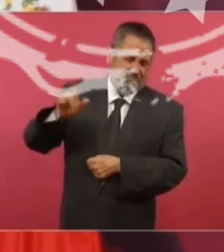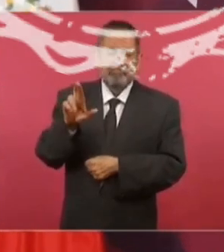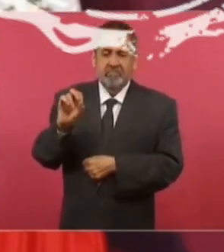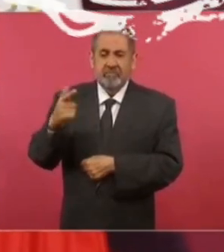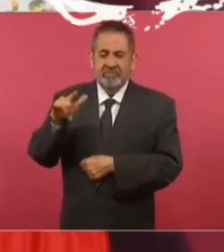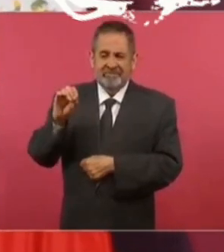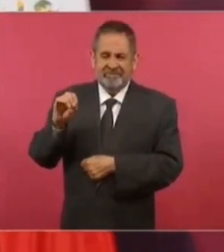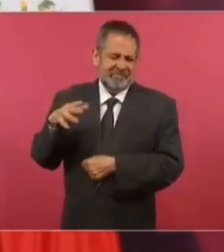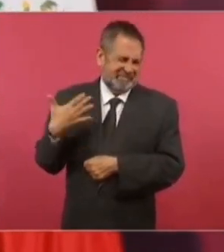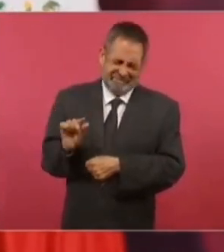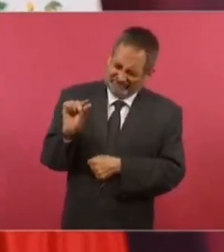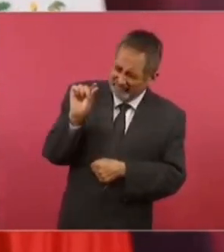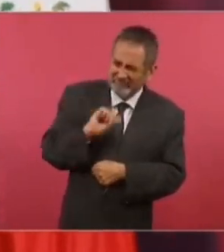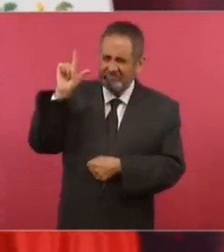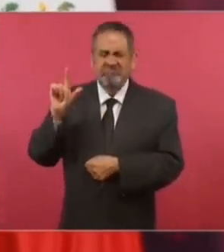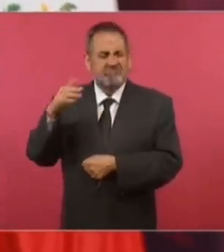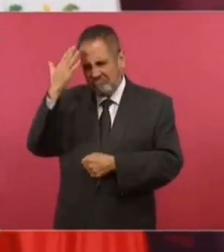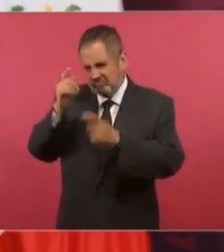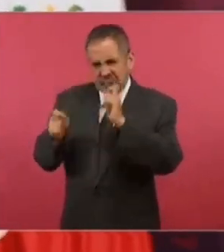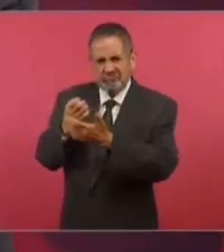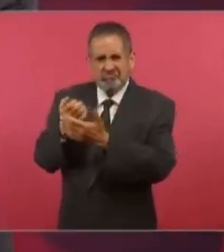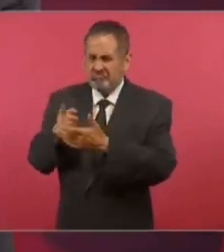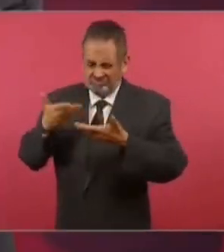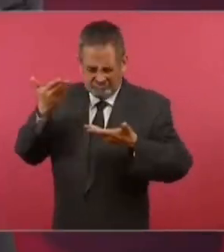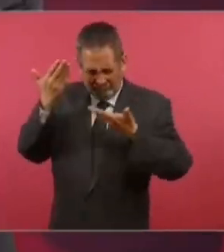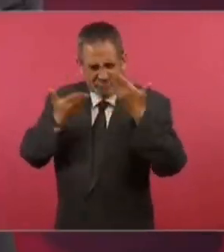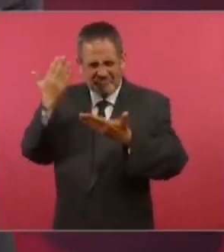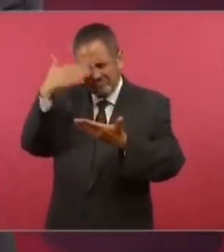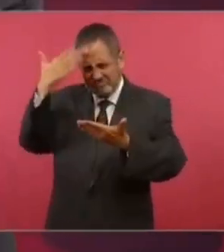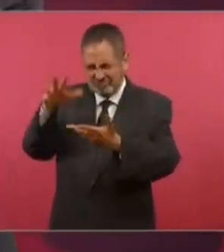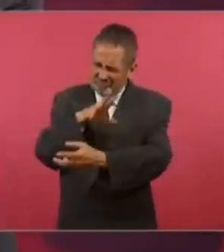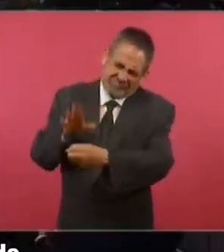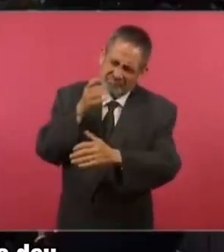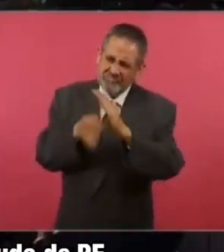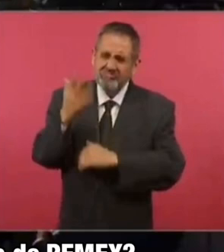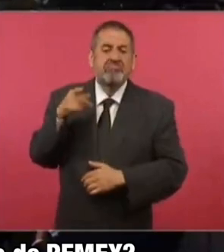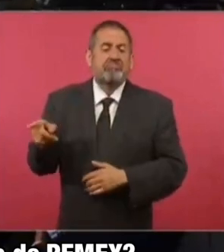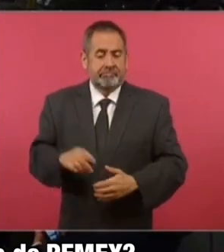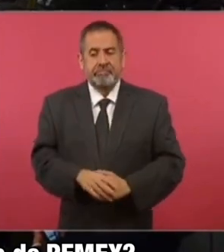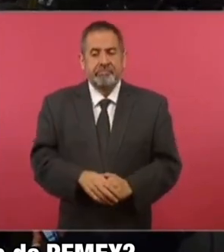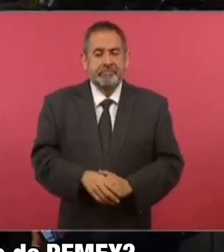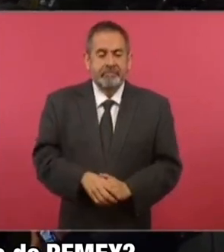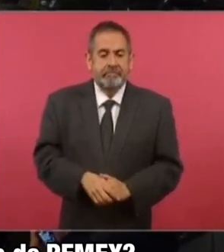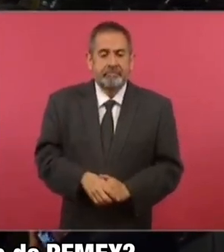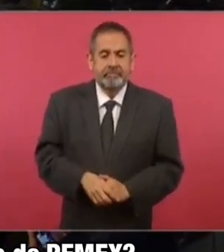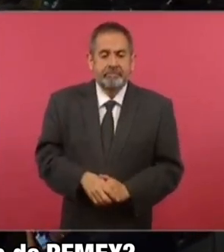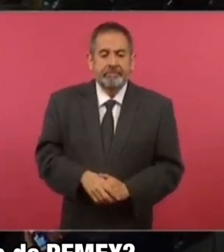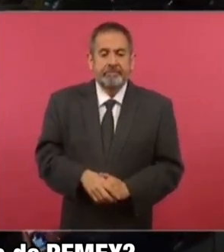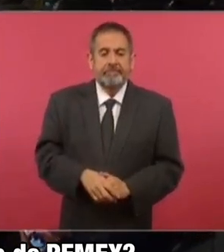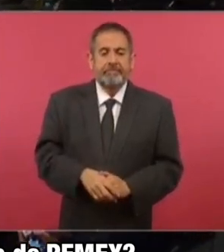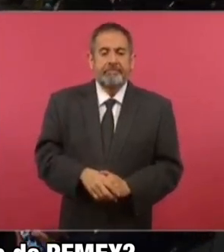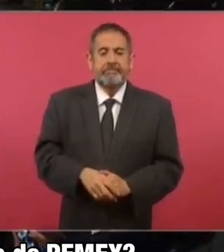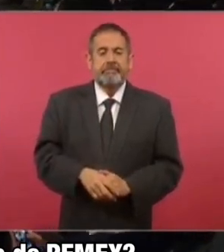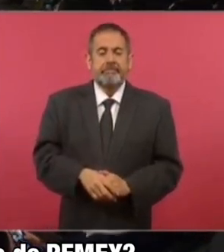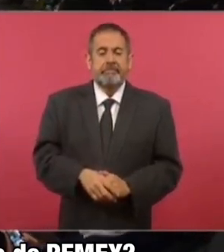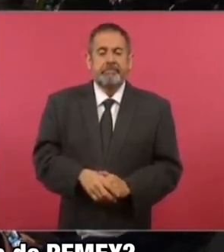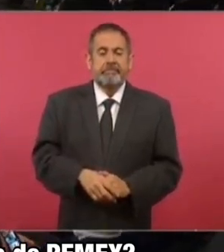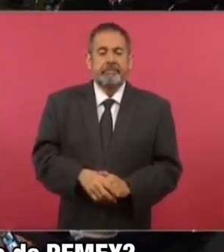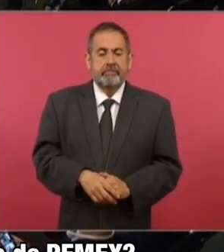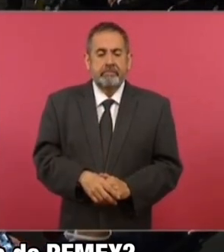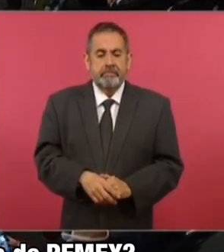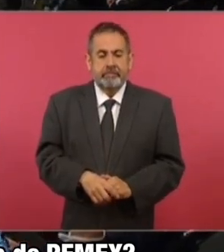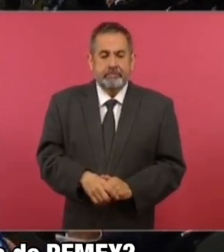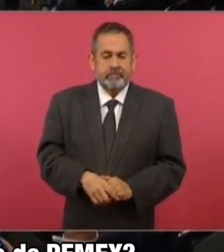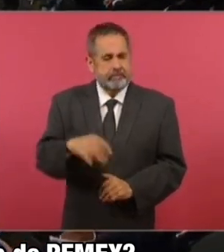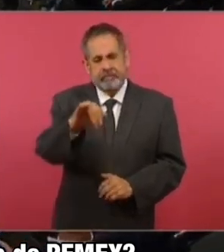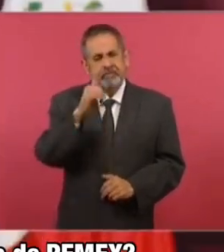Rogelio Ramírez de la O es de lo mejor que hay, de los más preparados. ¿Sobre este tema del refinanciamiento de la deuda de Pemex, presidente, habló de este tema con el secretario de Hacienda?